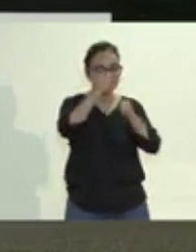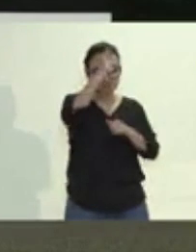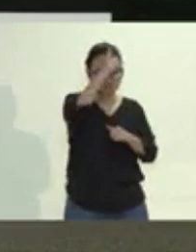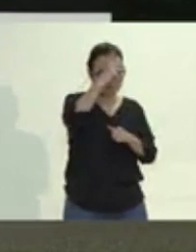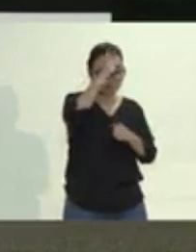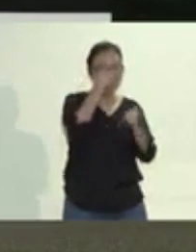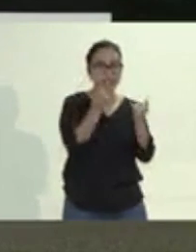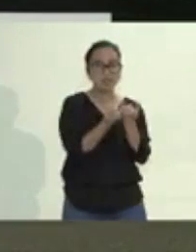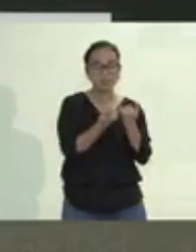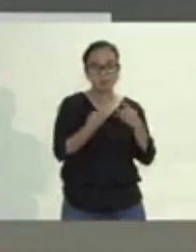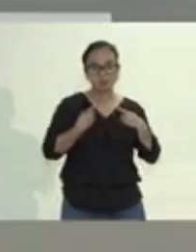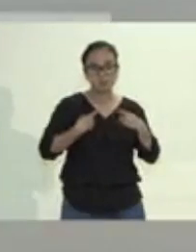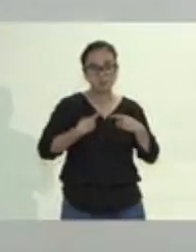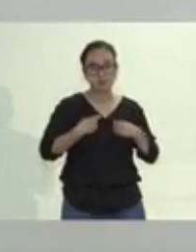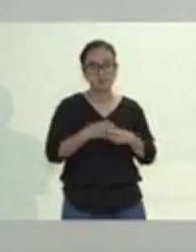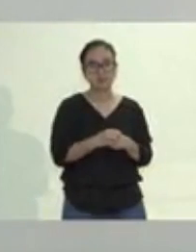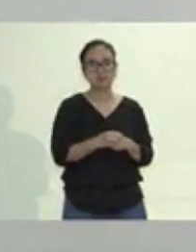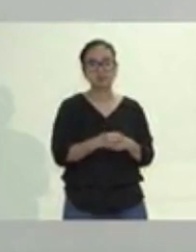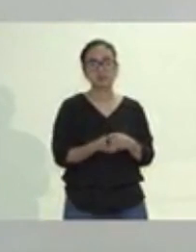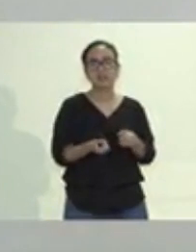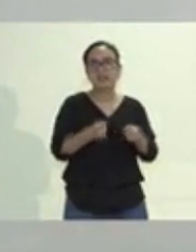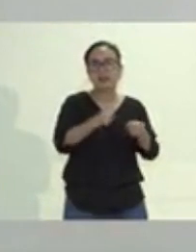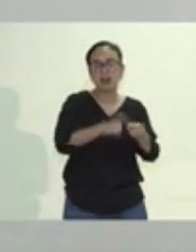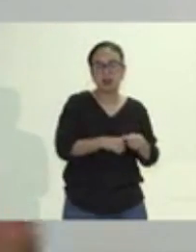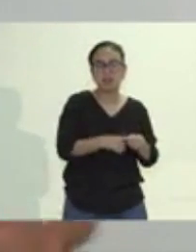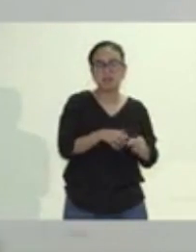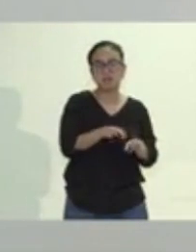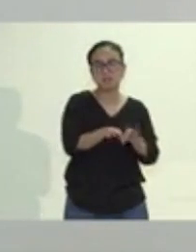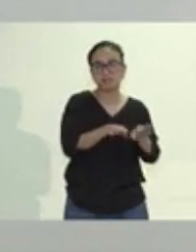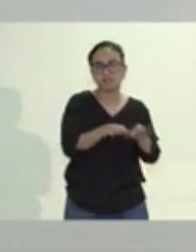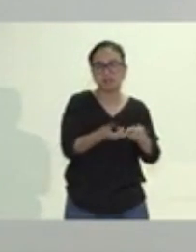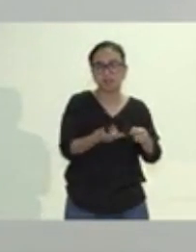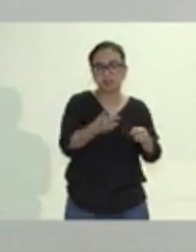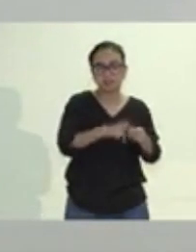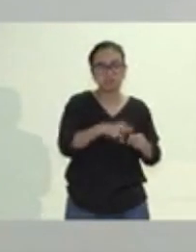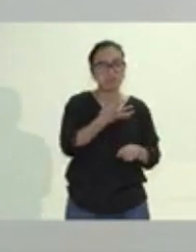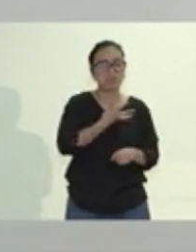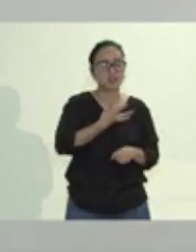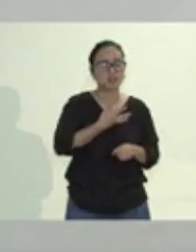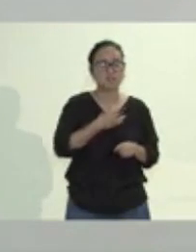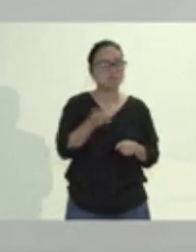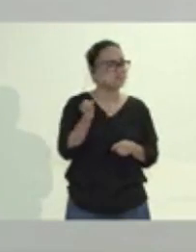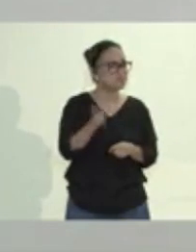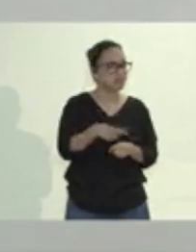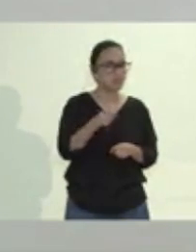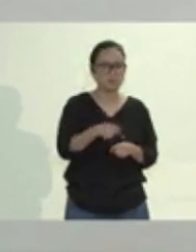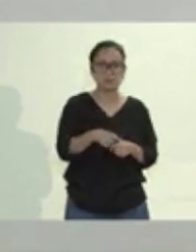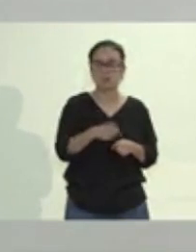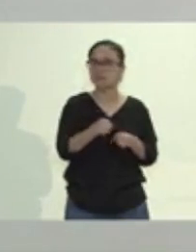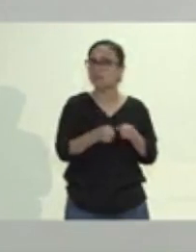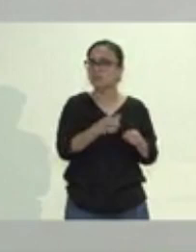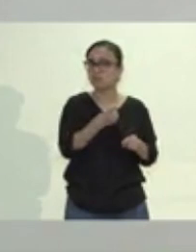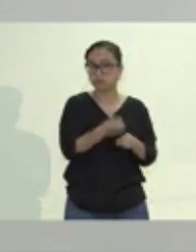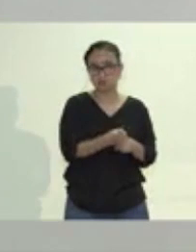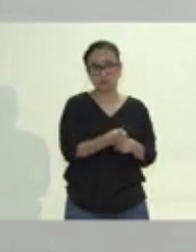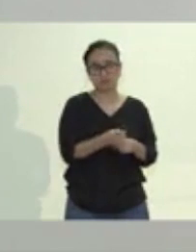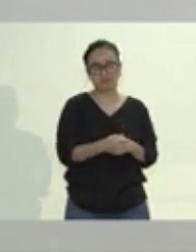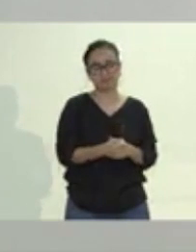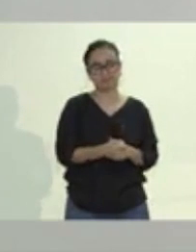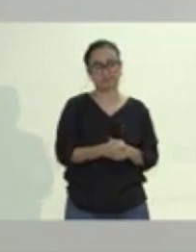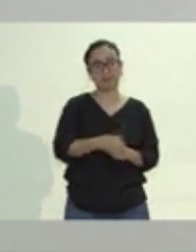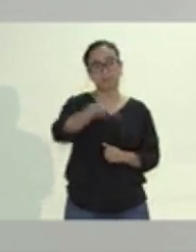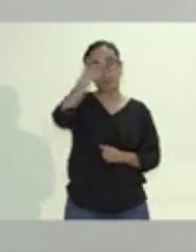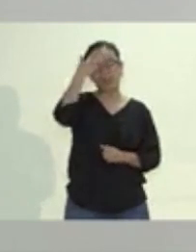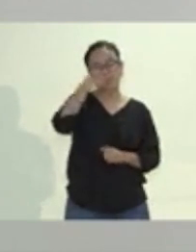pandemia de enfermedad por kobe 19 revisa la guía bioética de asignación de recursos de medicina crítica para adaptarla a las